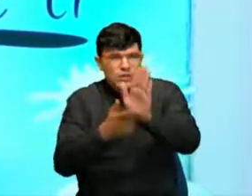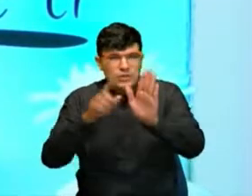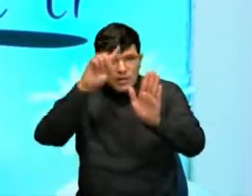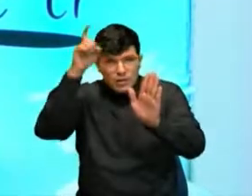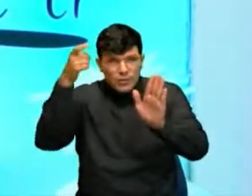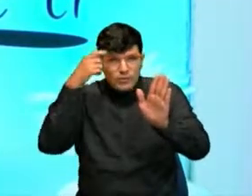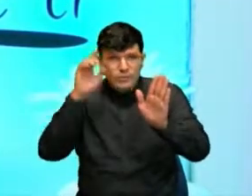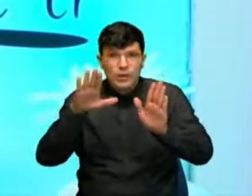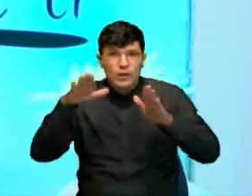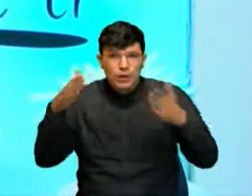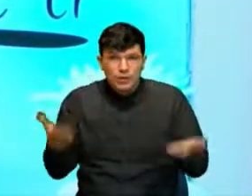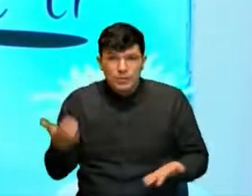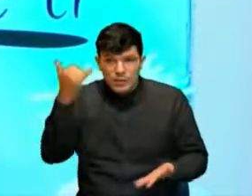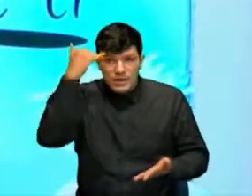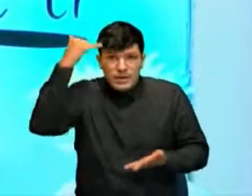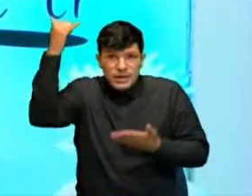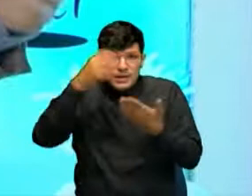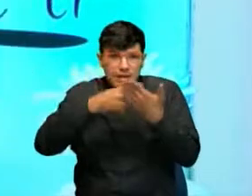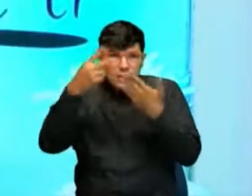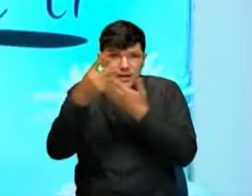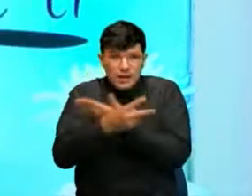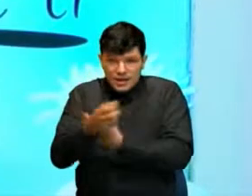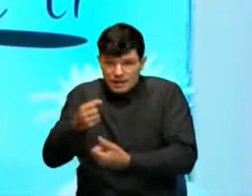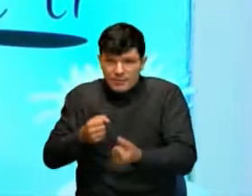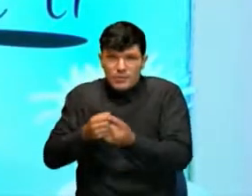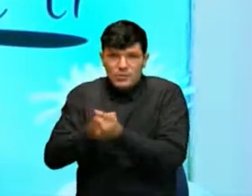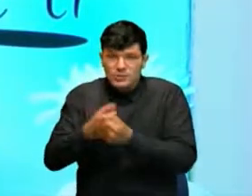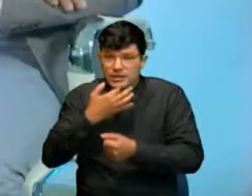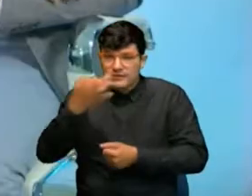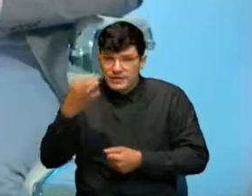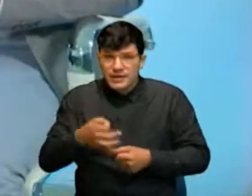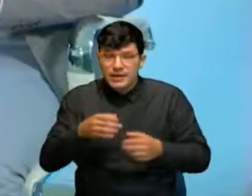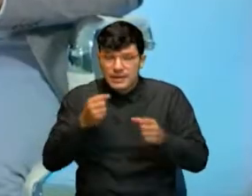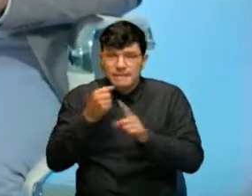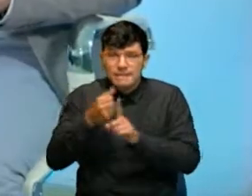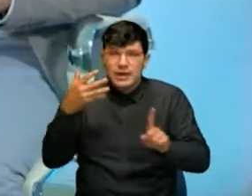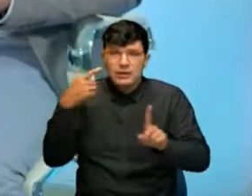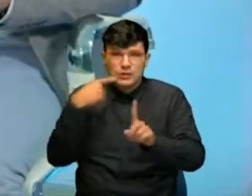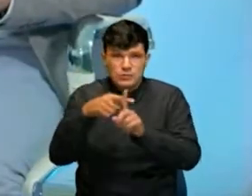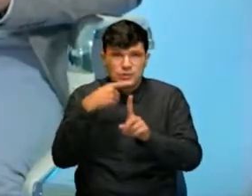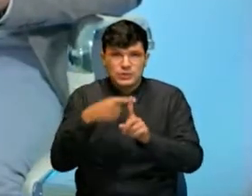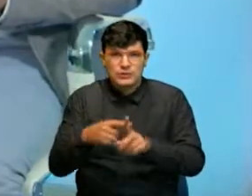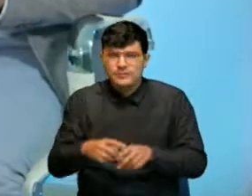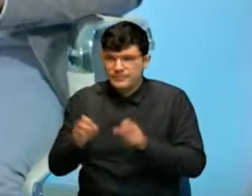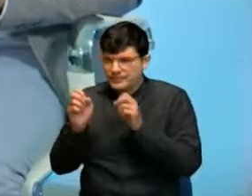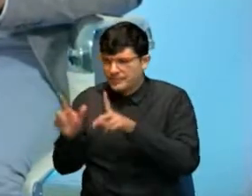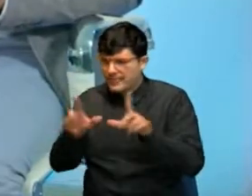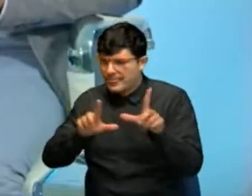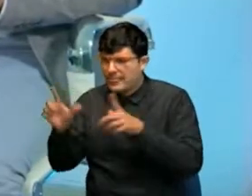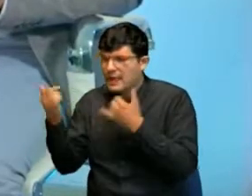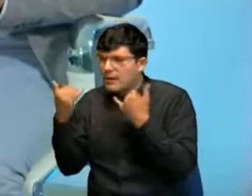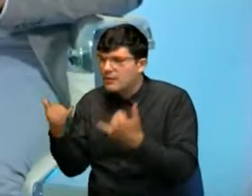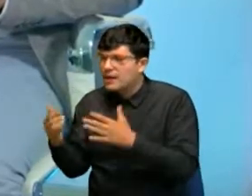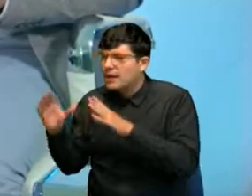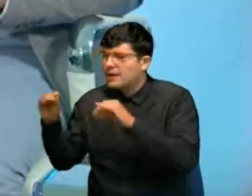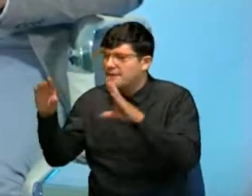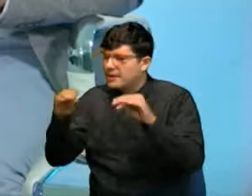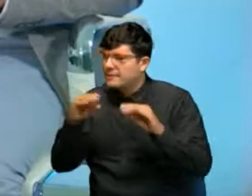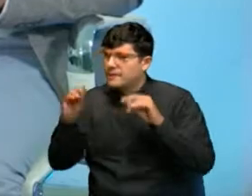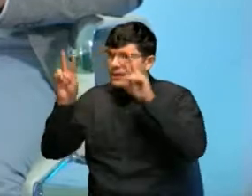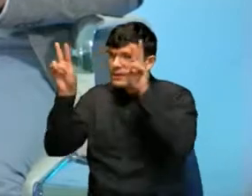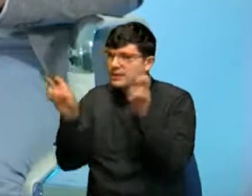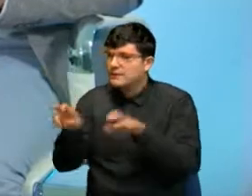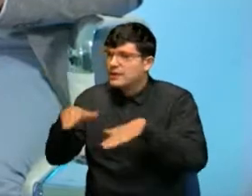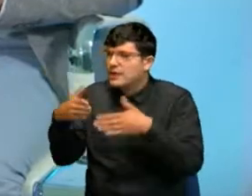estas iniciativas van a perdurar mucho más allá del periodo presidencial. Muy bien, vamos a pasar a hablar un poco, viceministro, del tema de